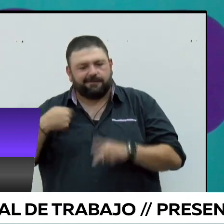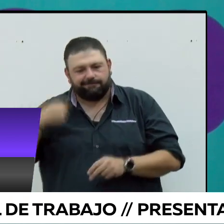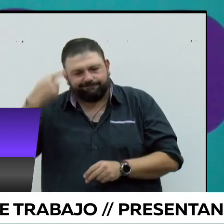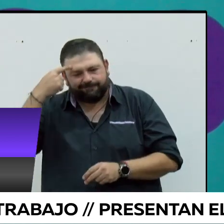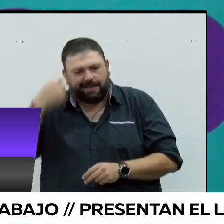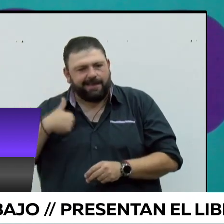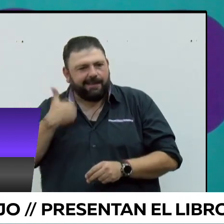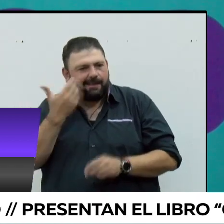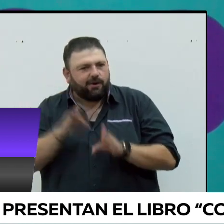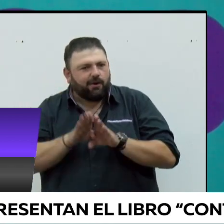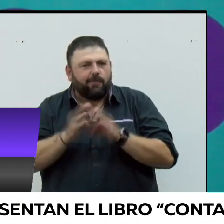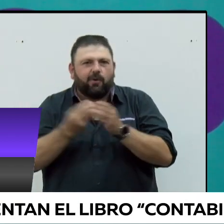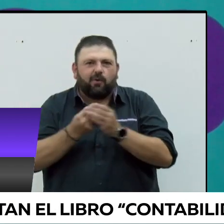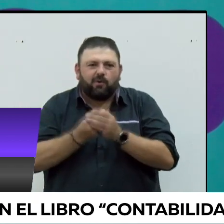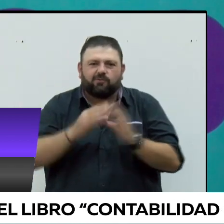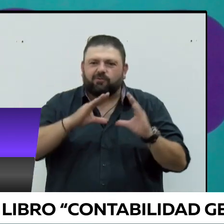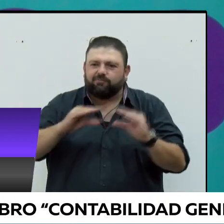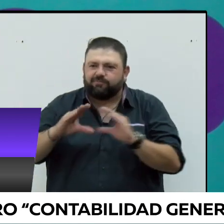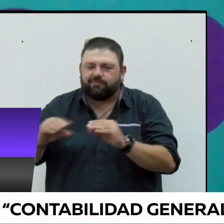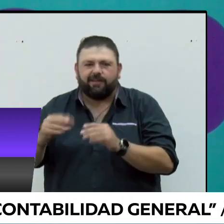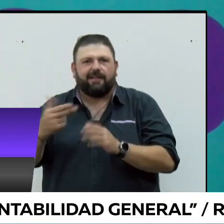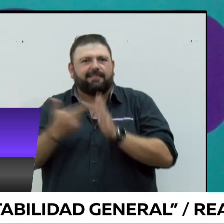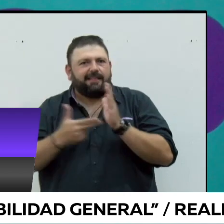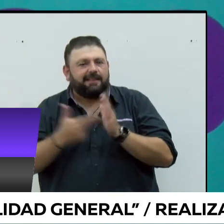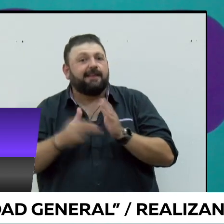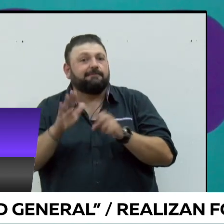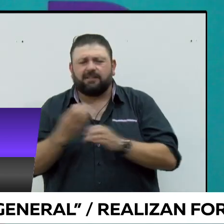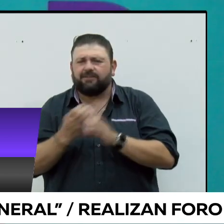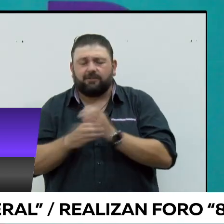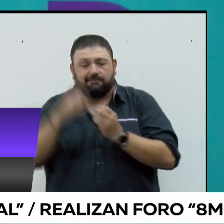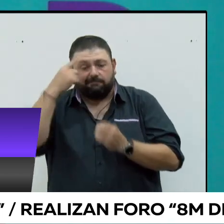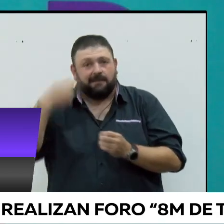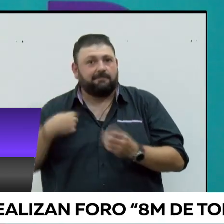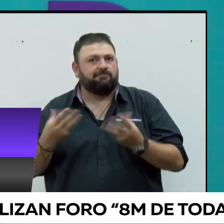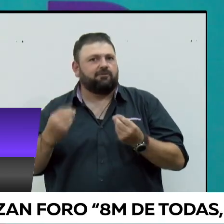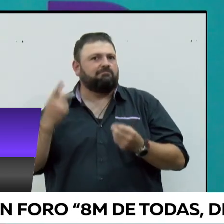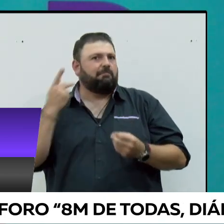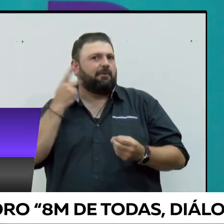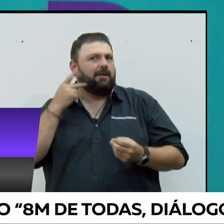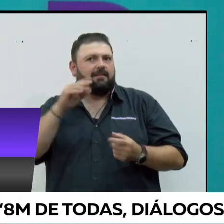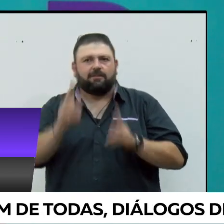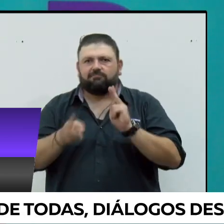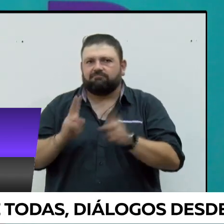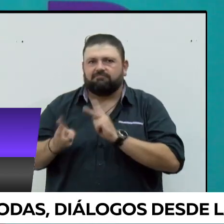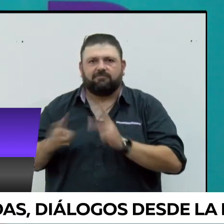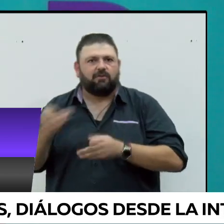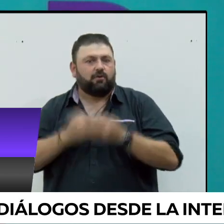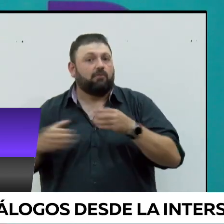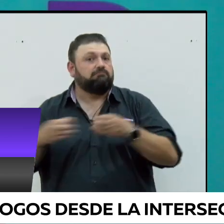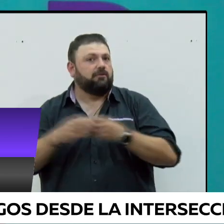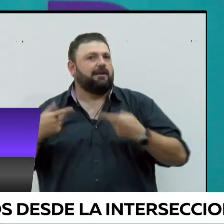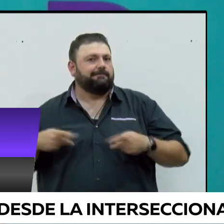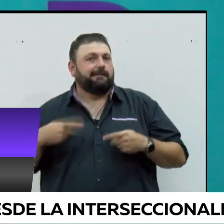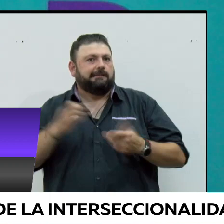defensora de la comunidad LGBTIQA+. Daniela Gómez, mujer afromexicana, psicóloga